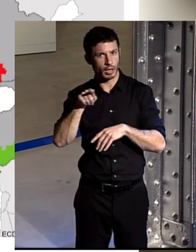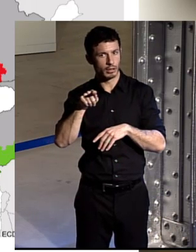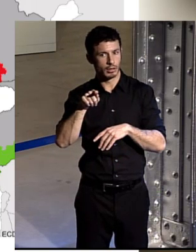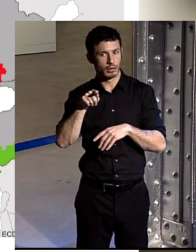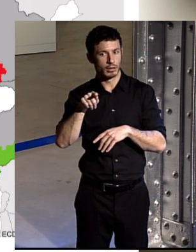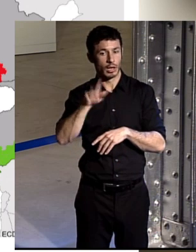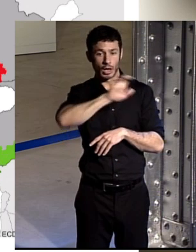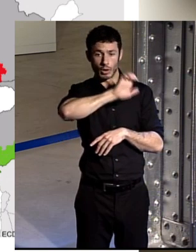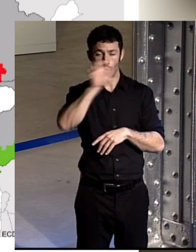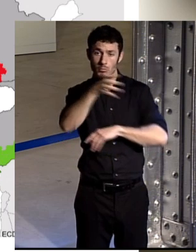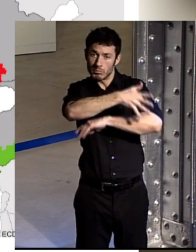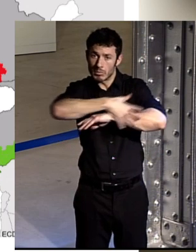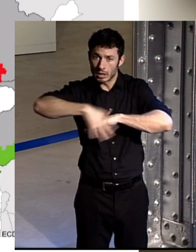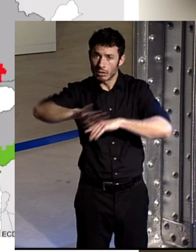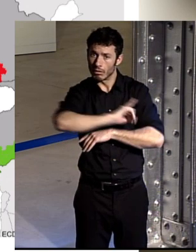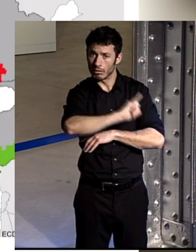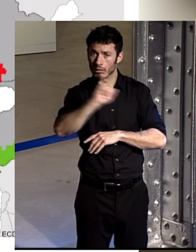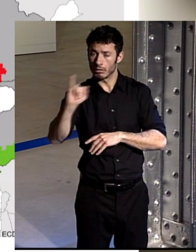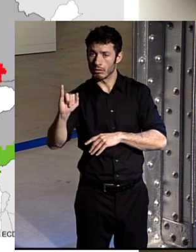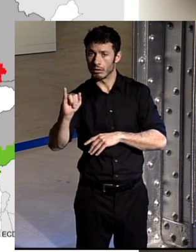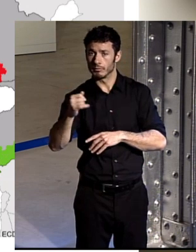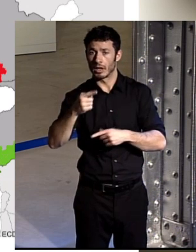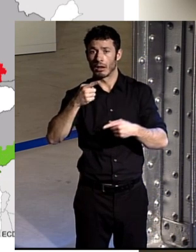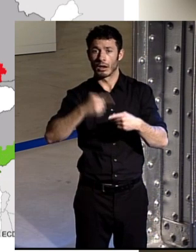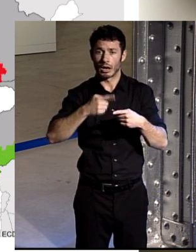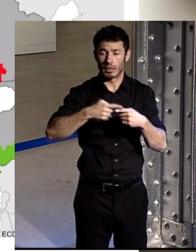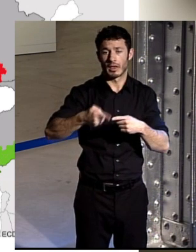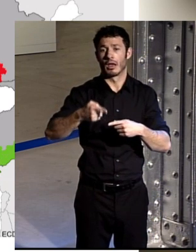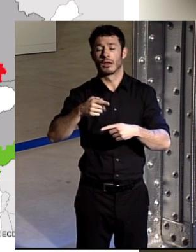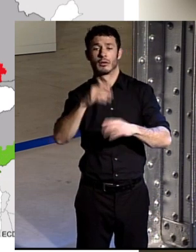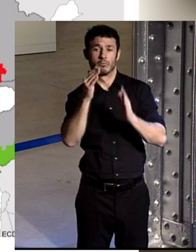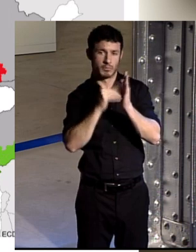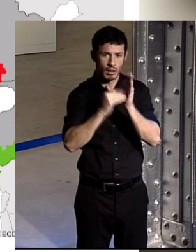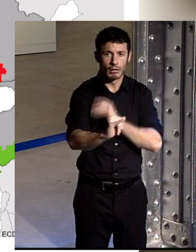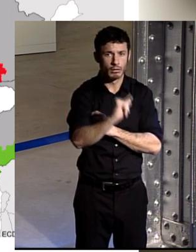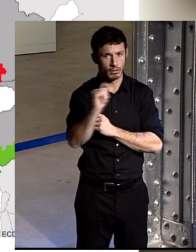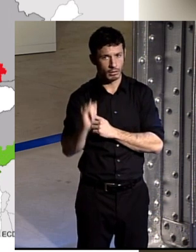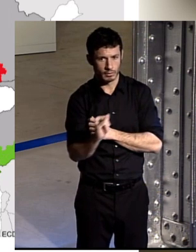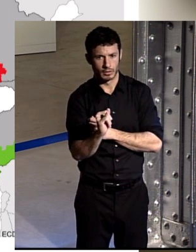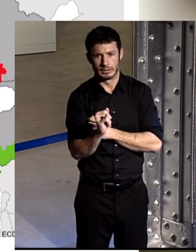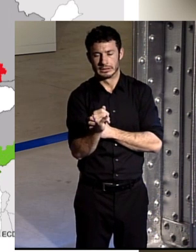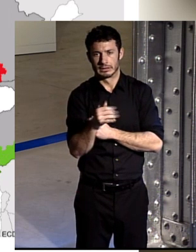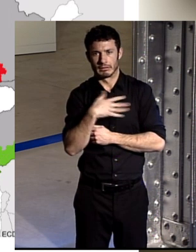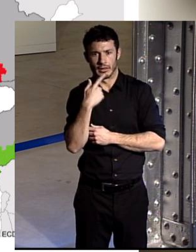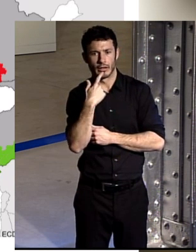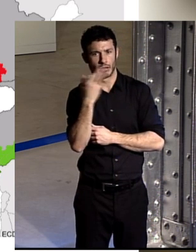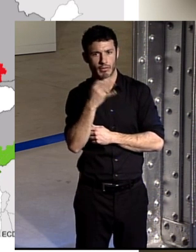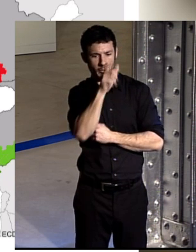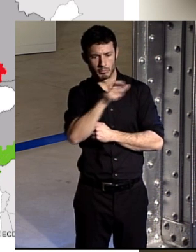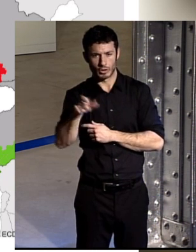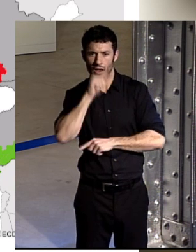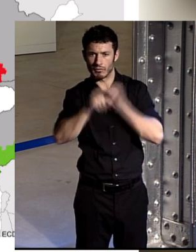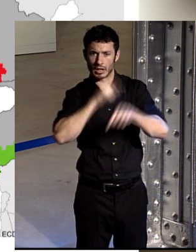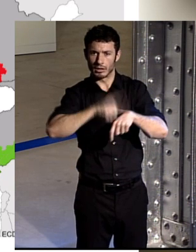está en toda la zona mediterránea, desde Grecia hasta Levante. Se deberían dar coincidencias de muchas personas infectadas al